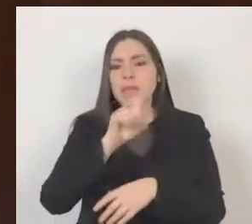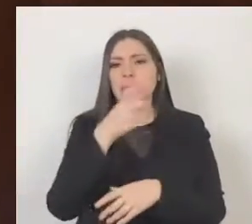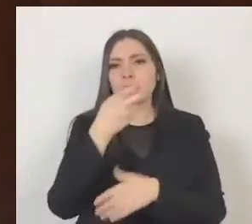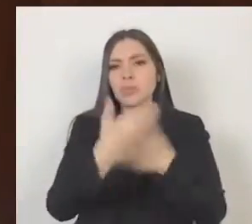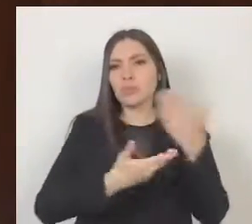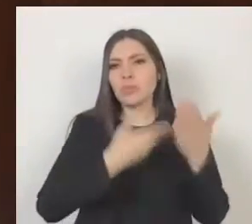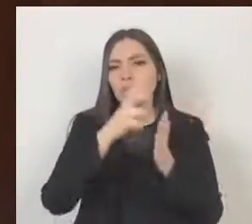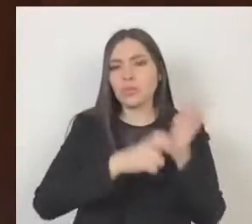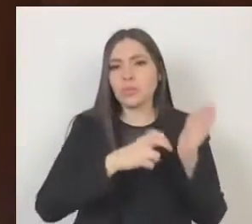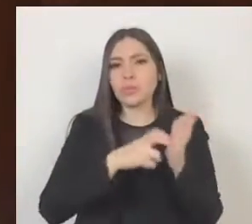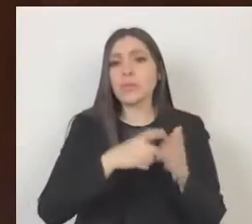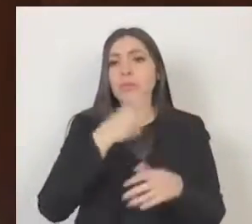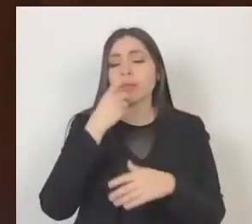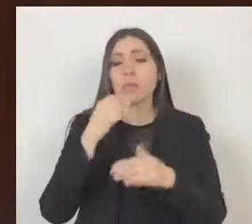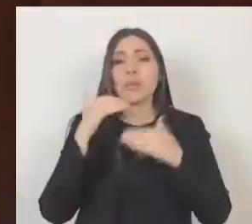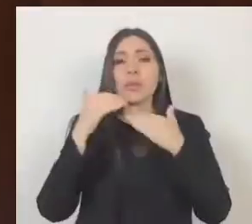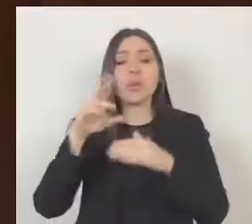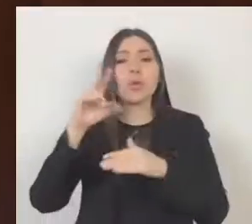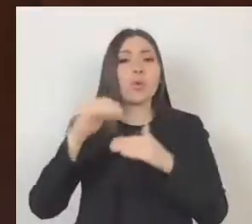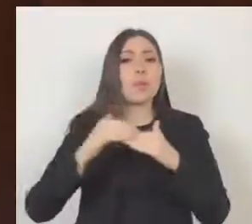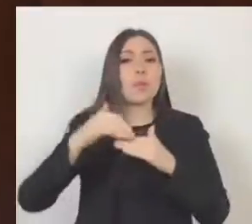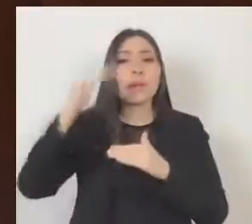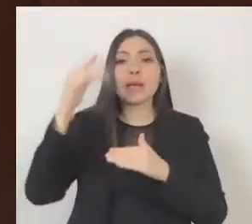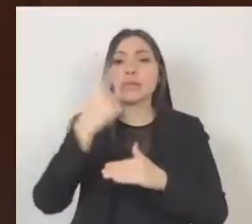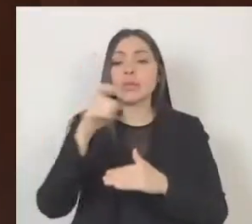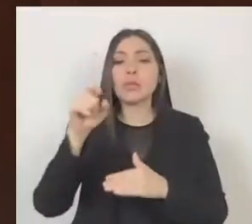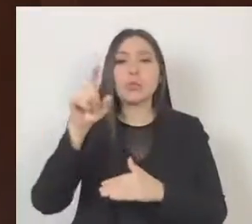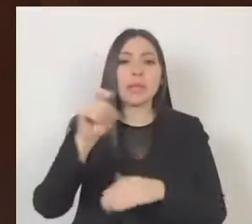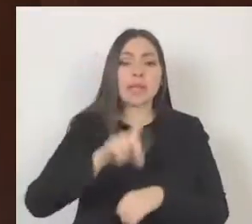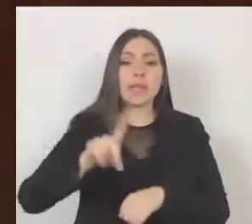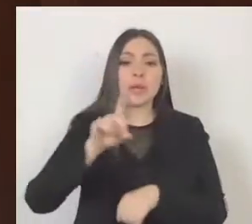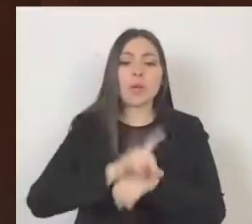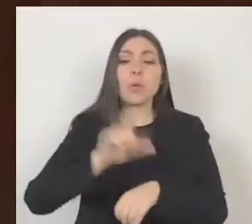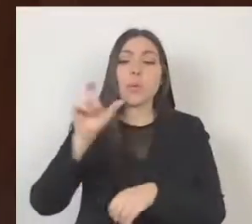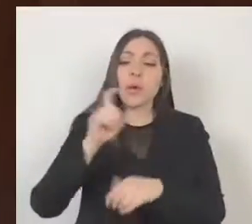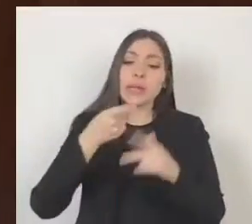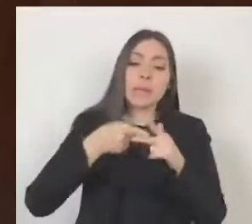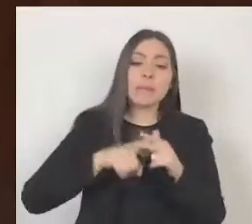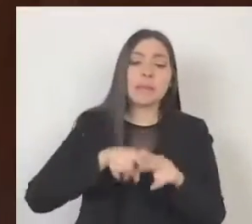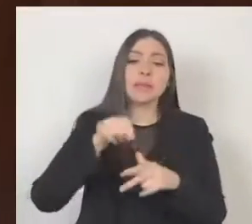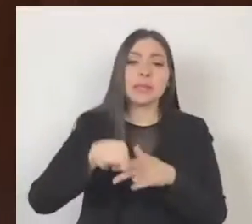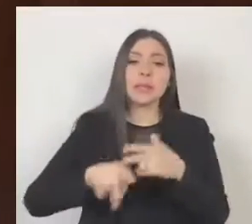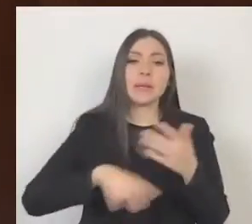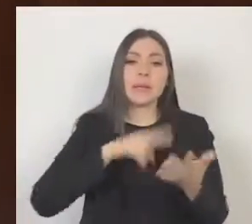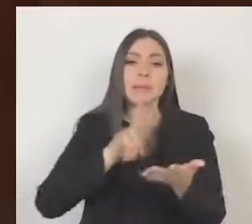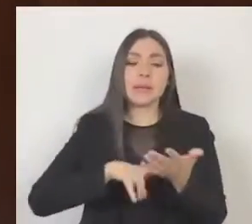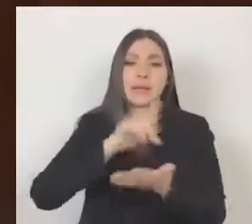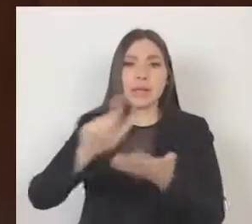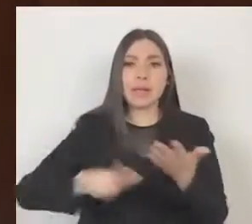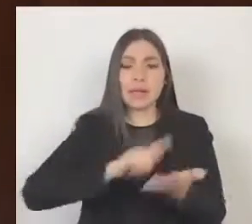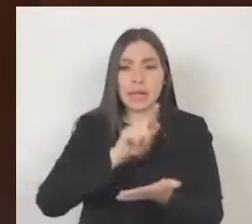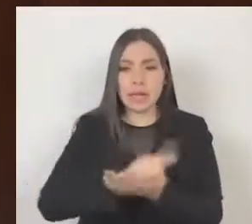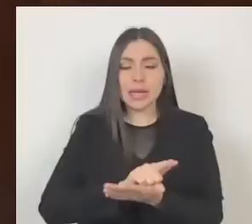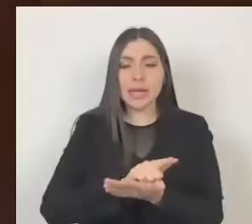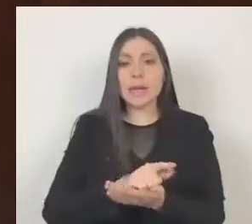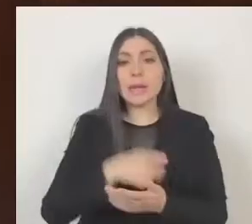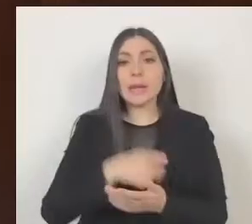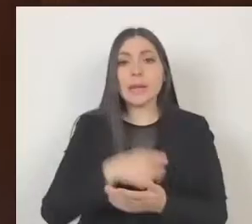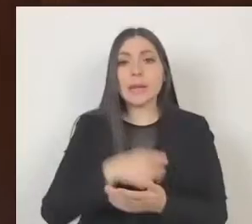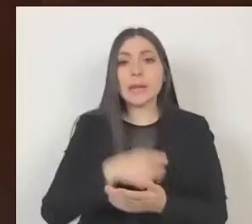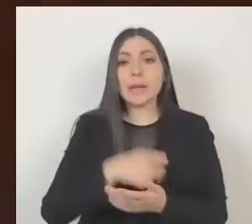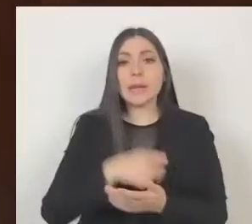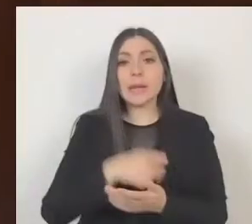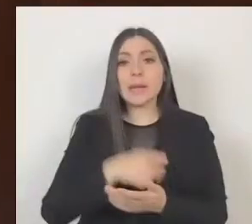término no mayor de 120 días hábiles a partir de la entrada en vigor del mismo. Sin embargo, al día de hoy